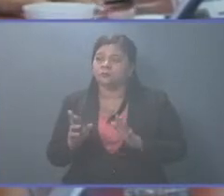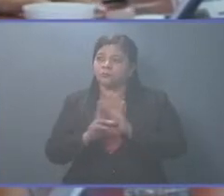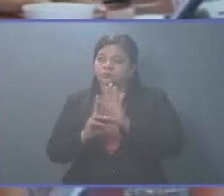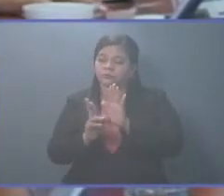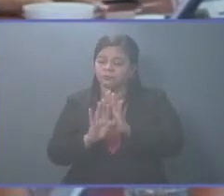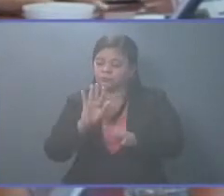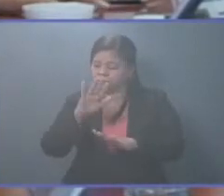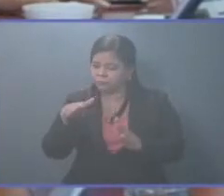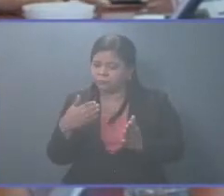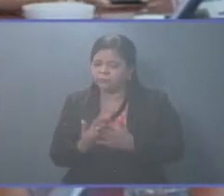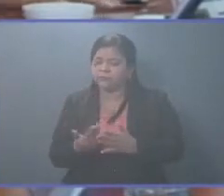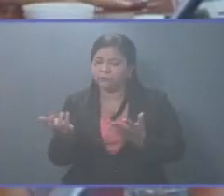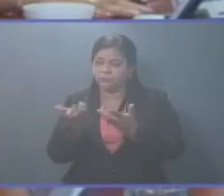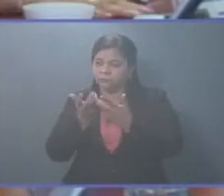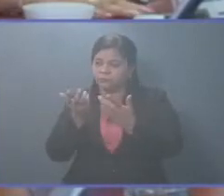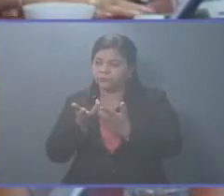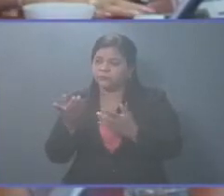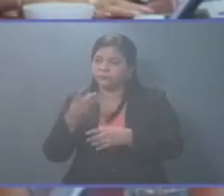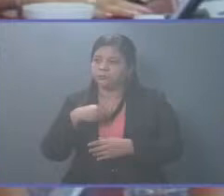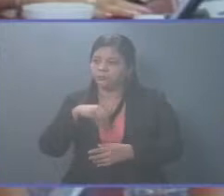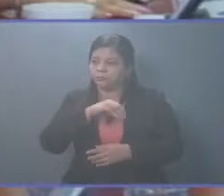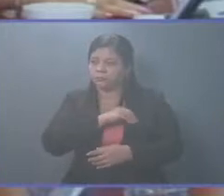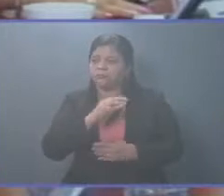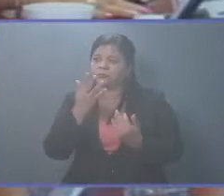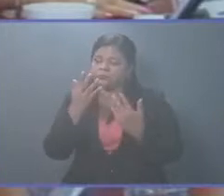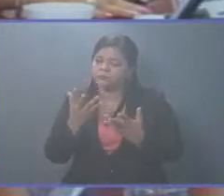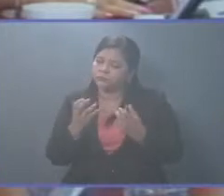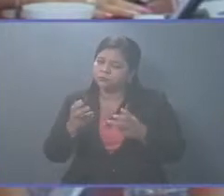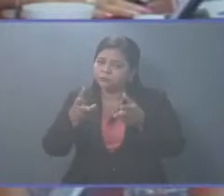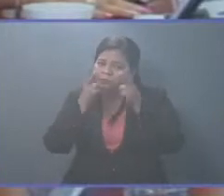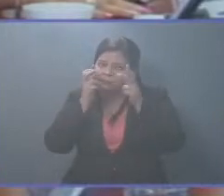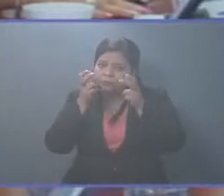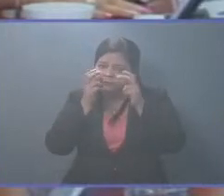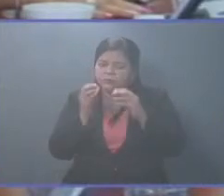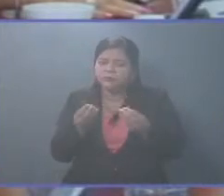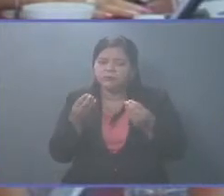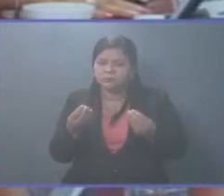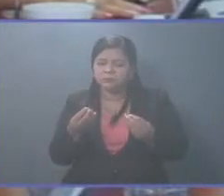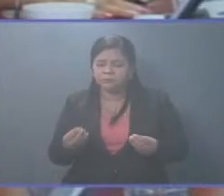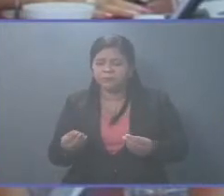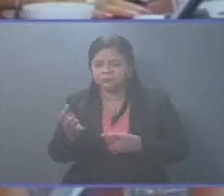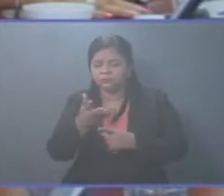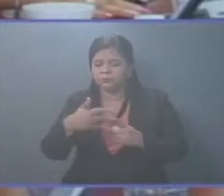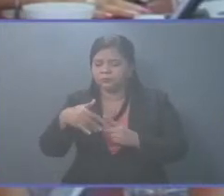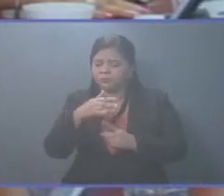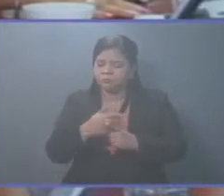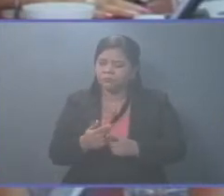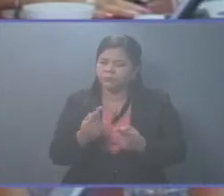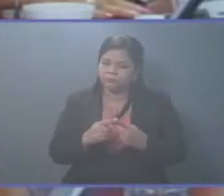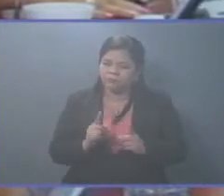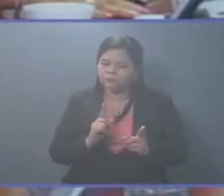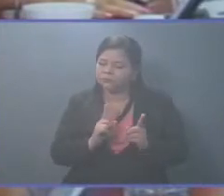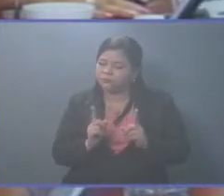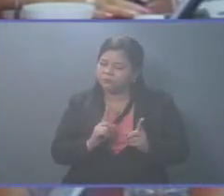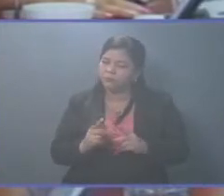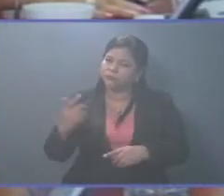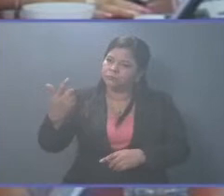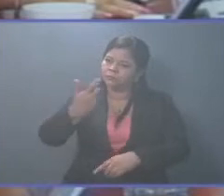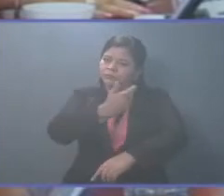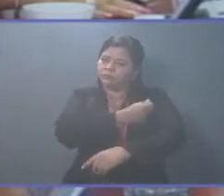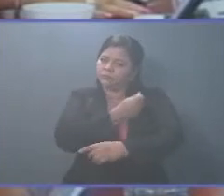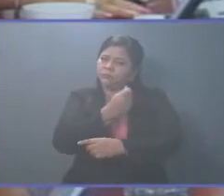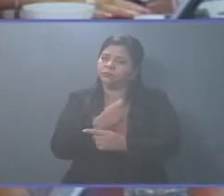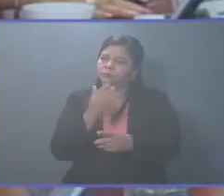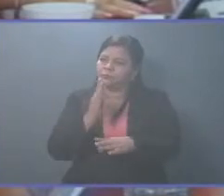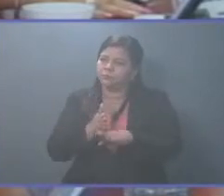los colegas, a escuchar cómo se podría dar esa situación y que iba a depender de las vacunas, que